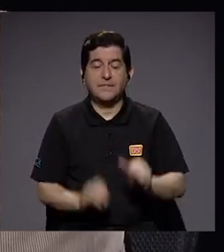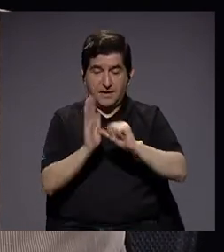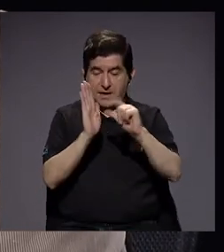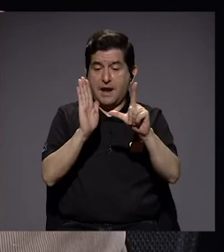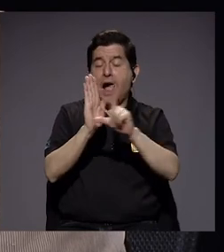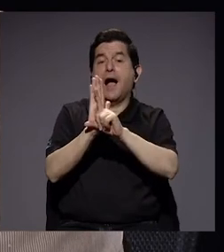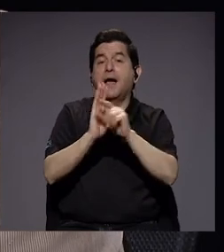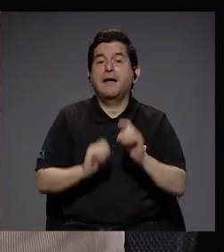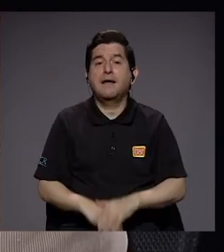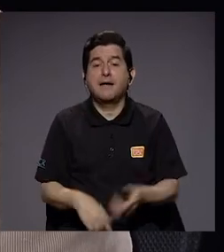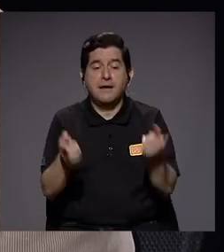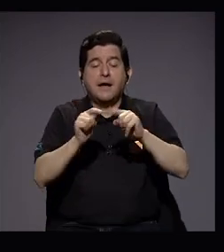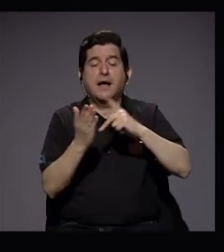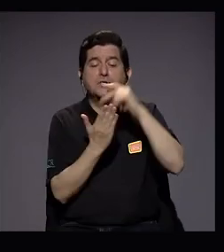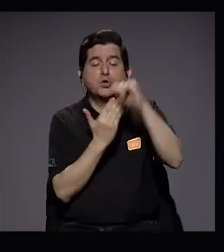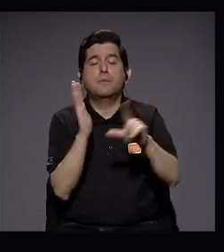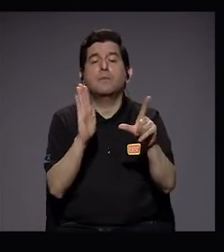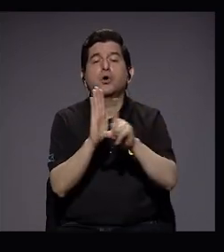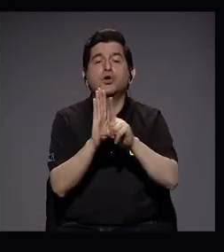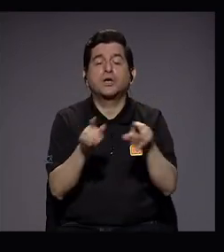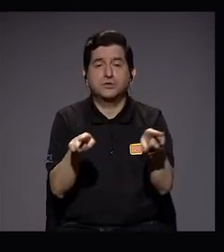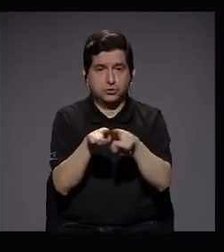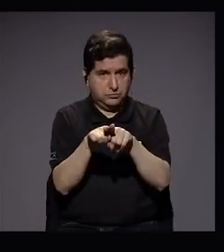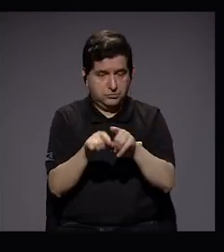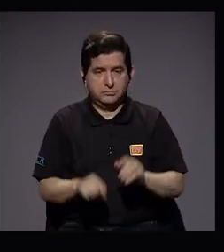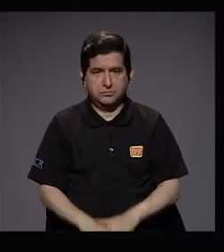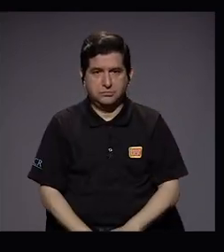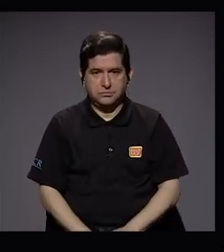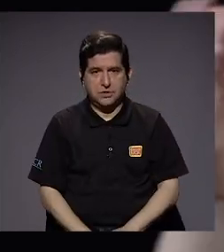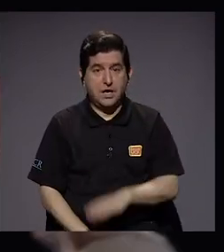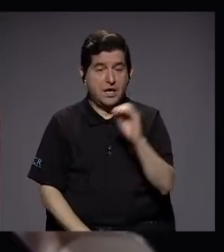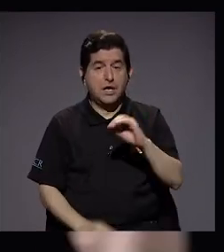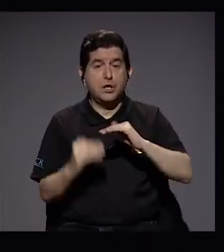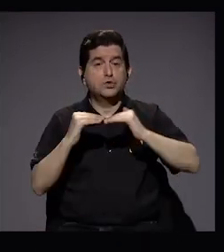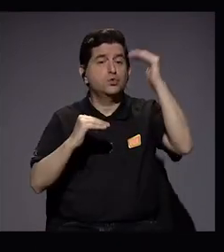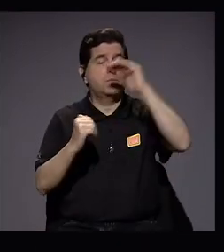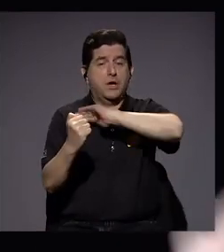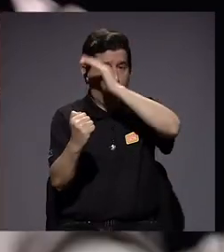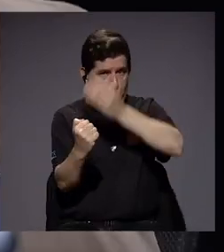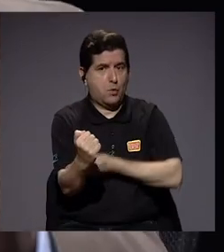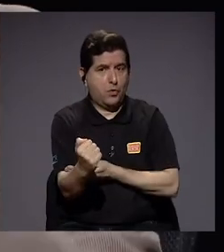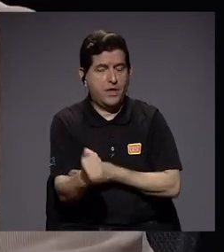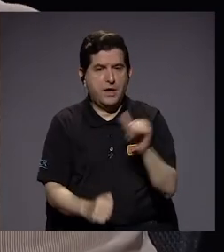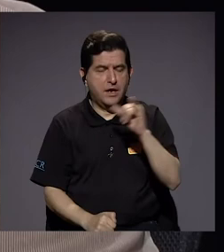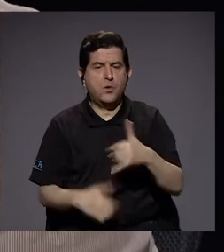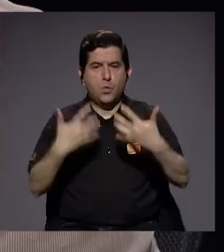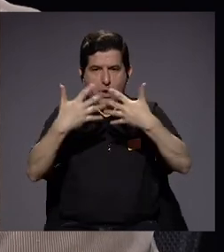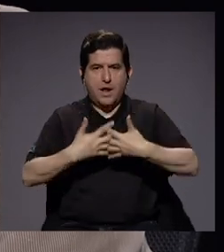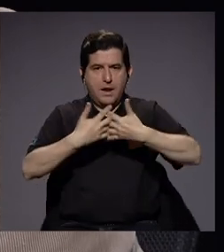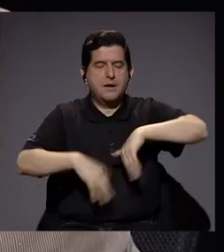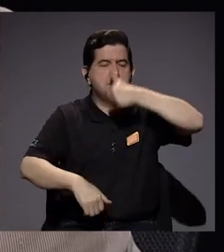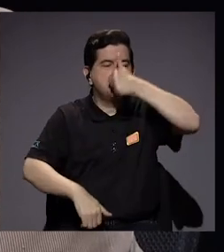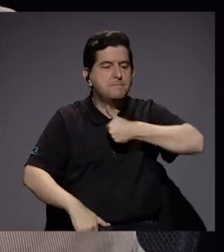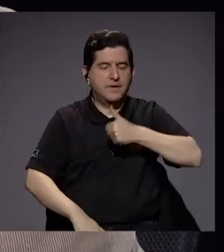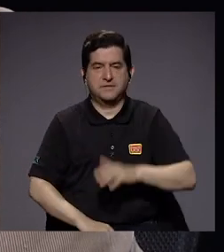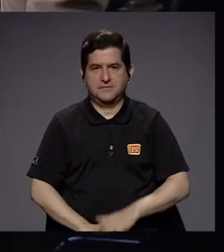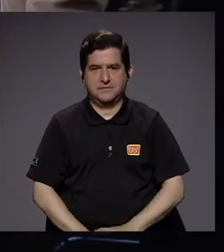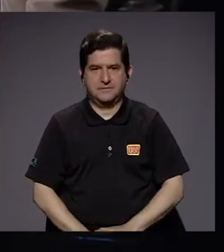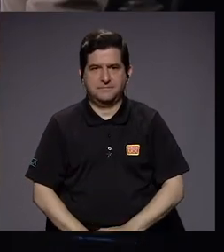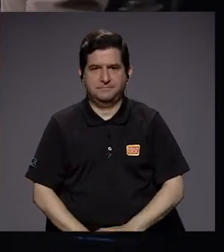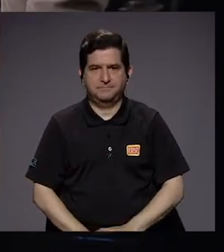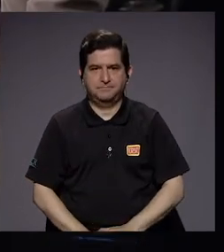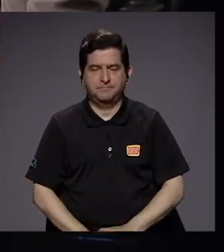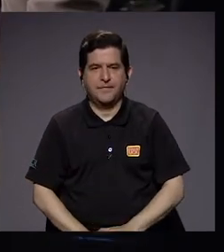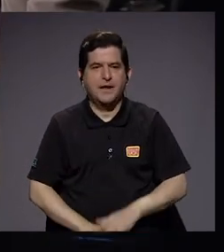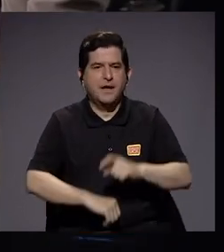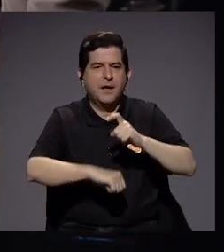por la Asamblea Legislativa, en el caso de los proyectos de ley, y pues los más altos poderes. Y igualmente en la empresa privada, ¿verdad? En la empresa